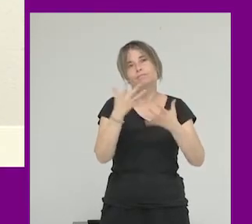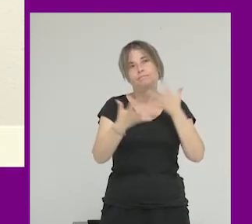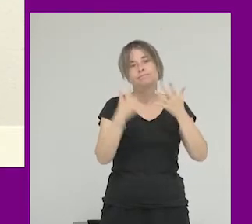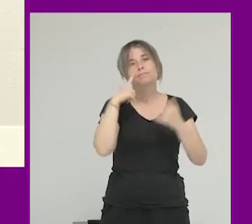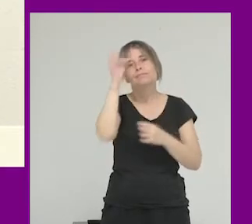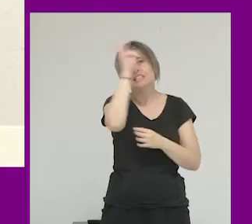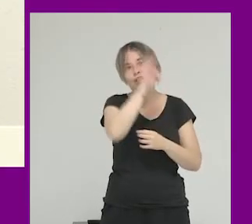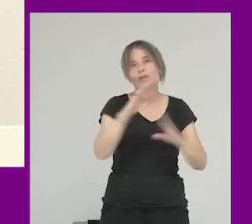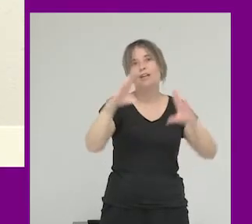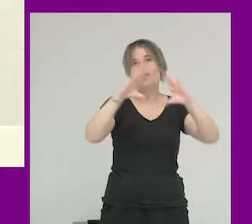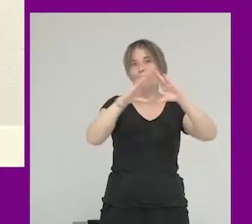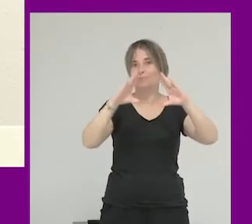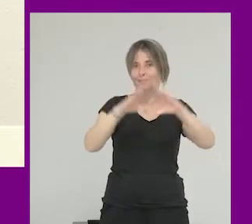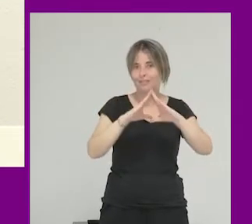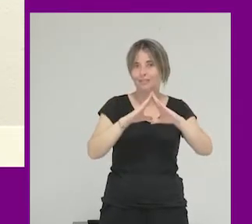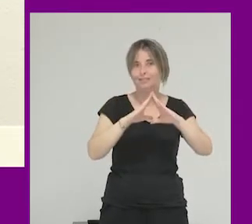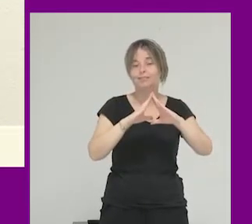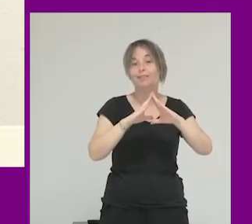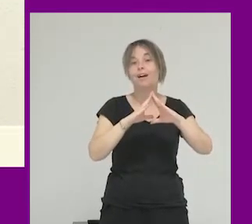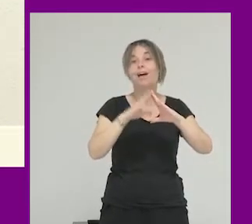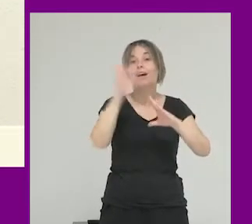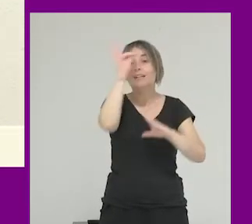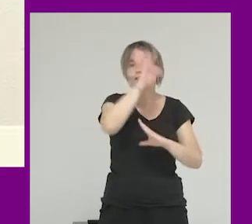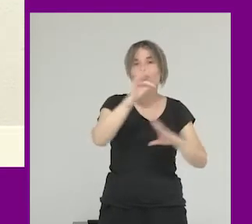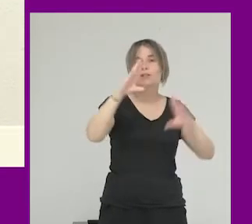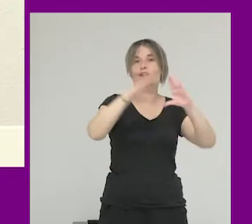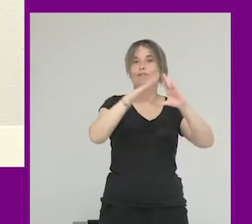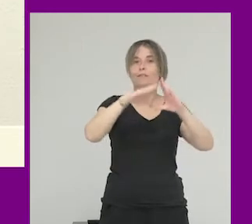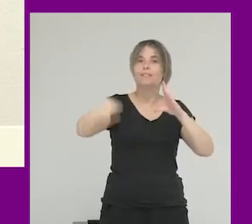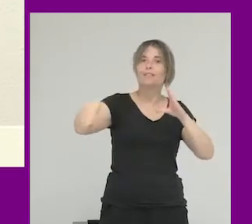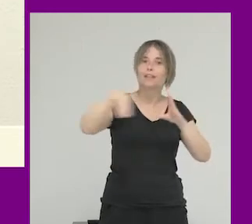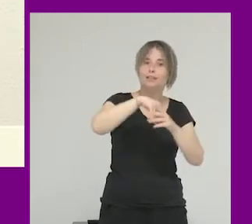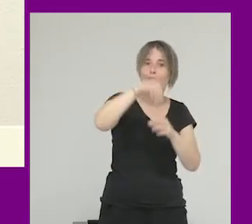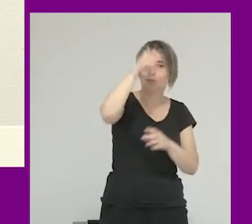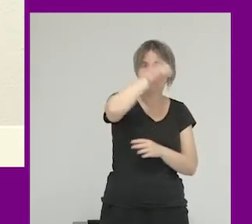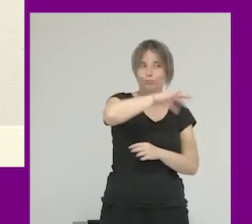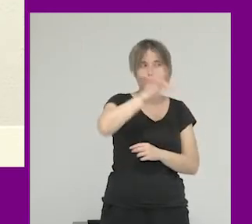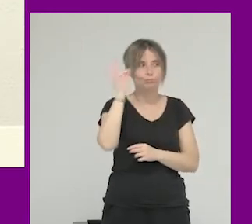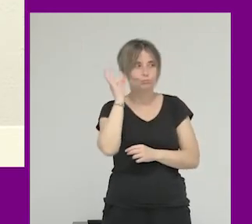de la teoría feminista que comprende a los hombres y a las mujeres.